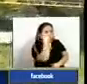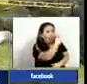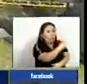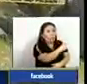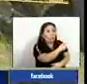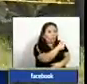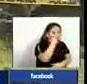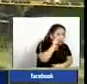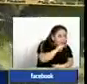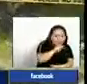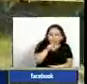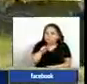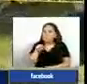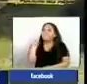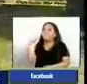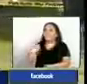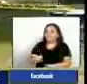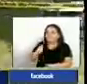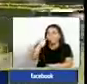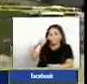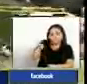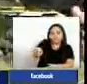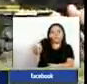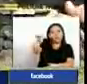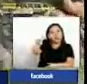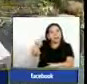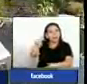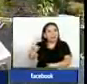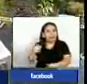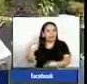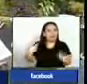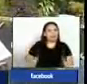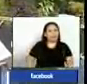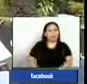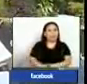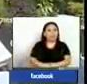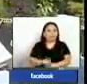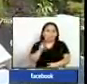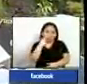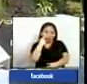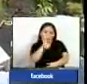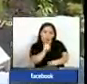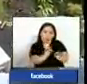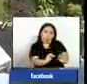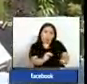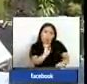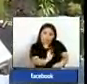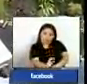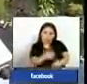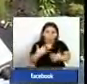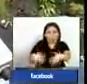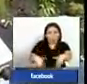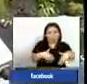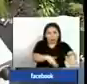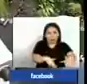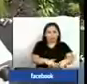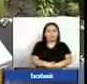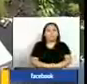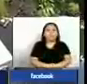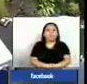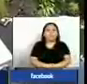lograron confirmar e identificar los arrestos del menor. El niño estaba jugando, posteriormente